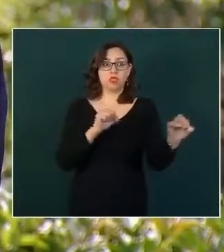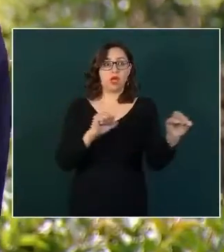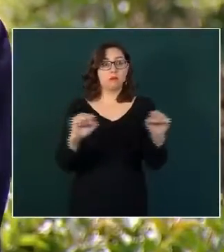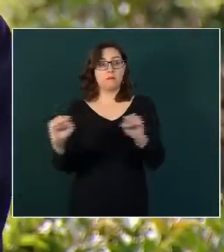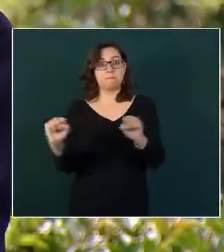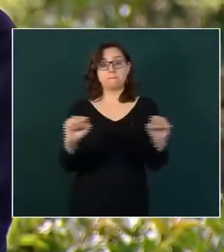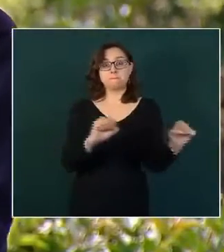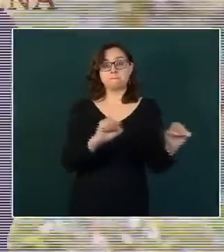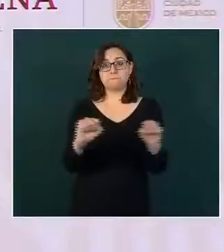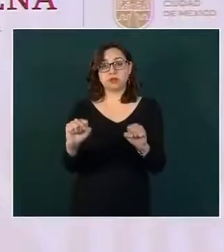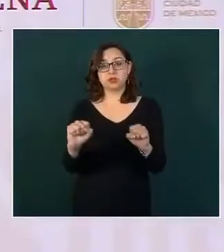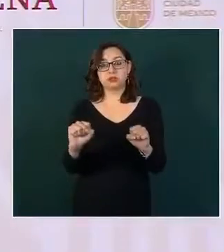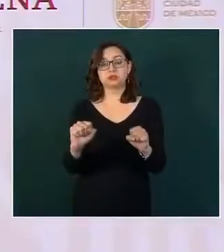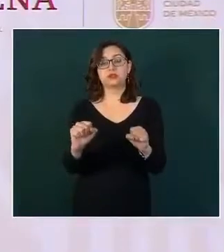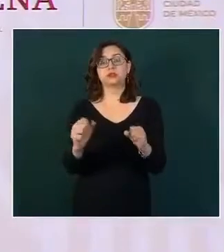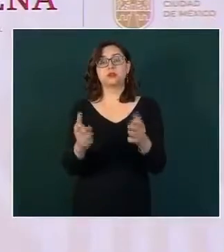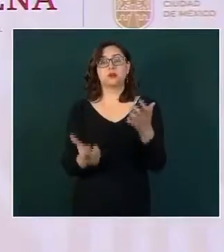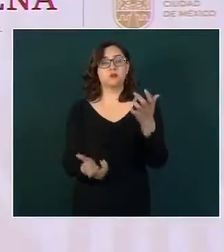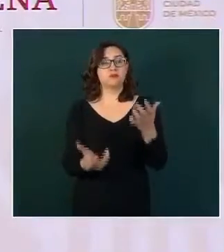temblores,